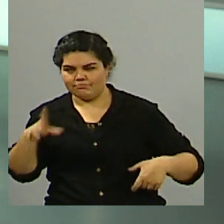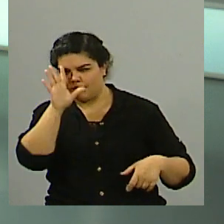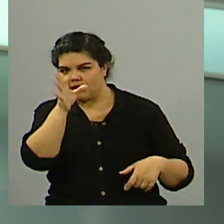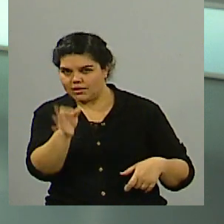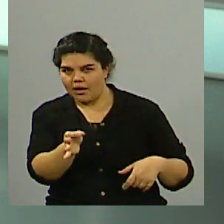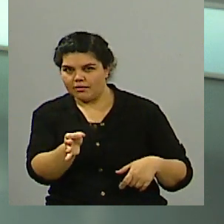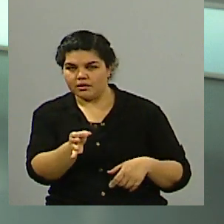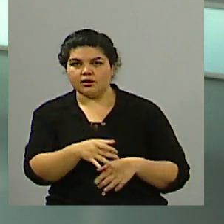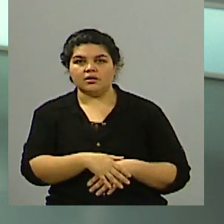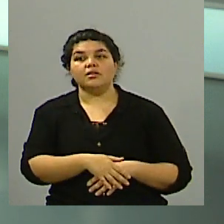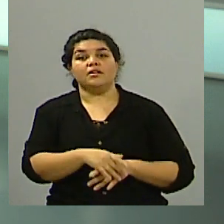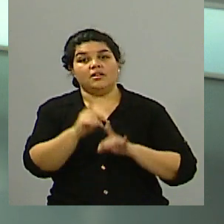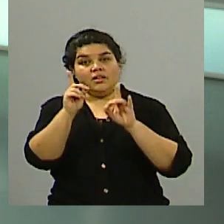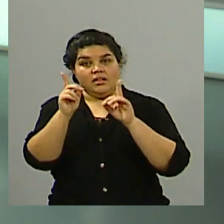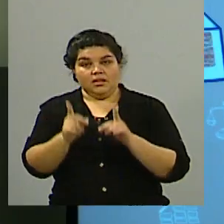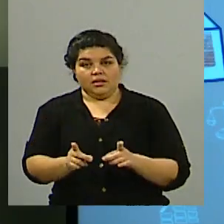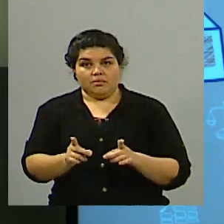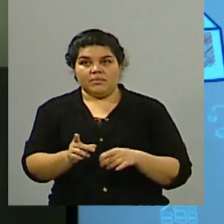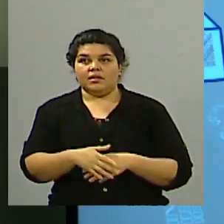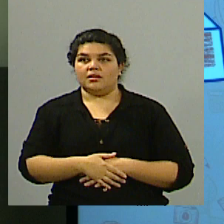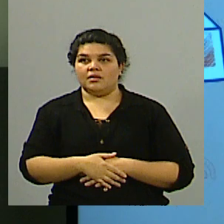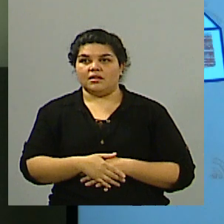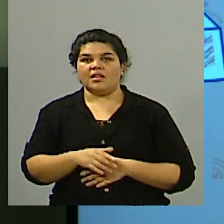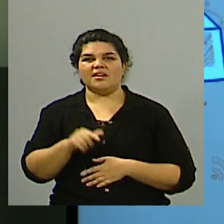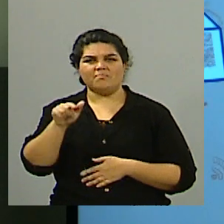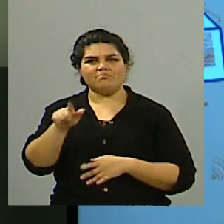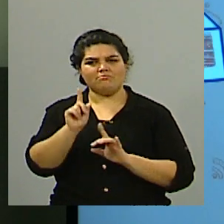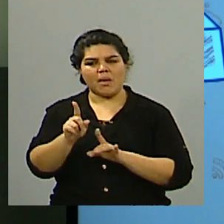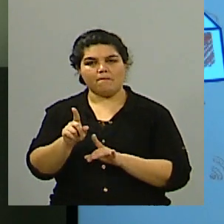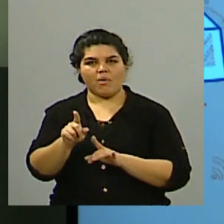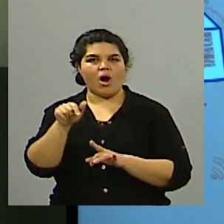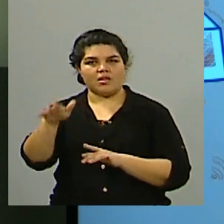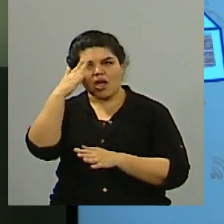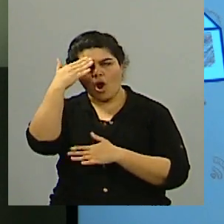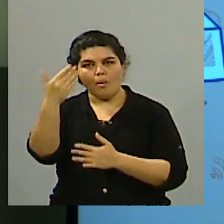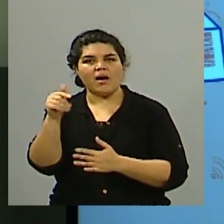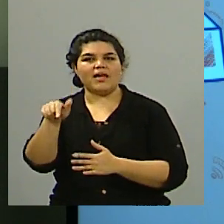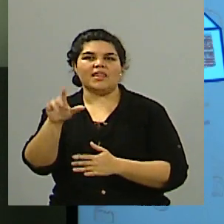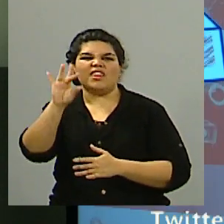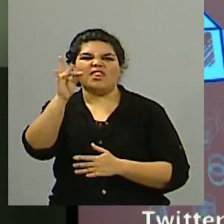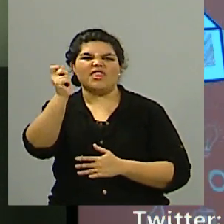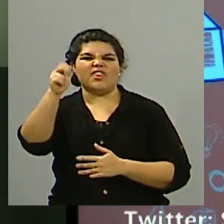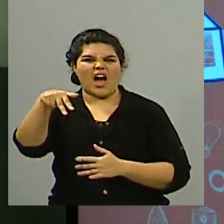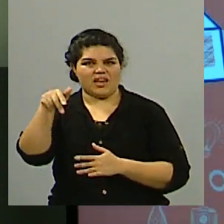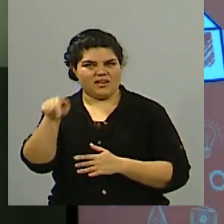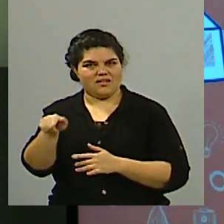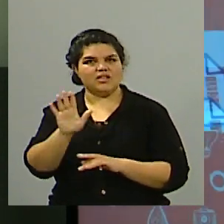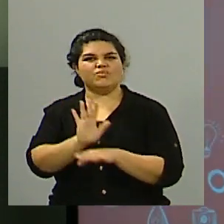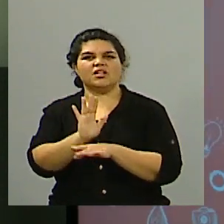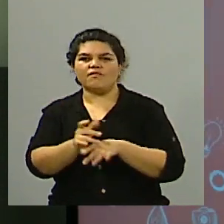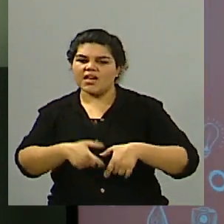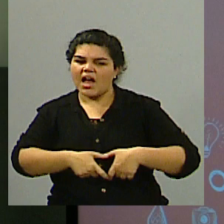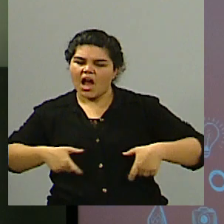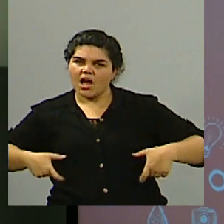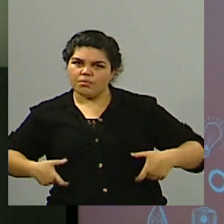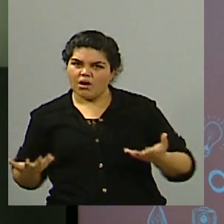de lograr a un Dan, ¿esto también va en relación con estos colores de los cinturones?